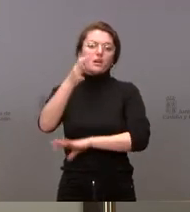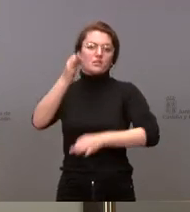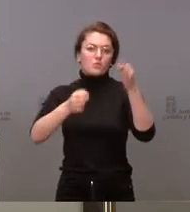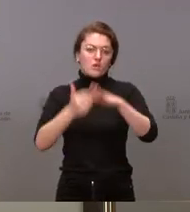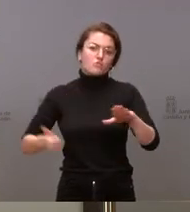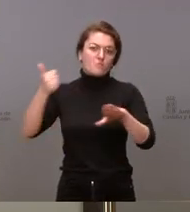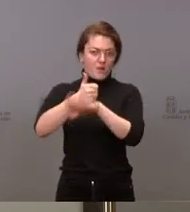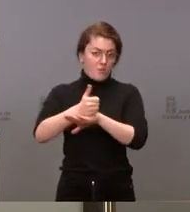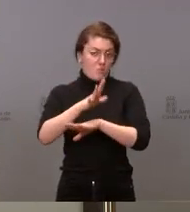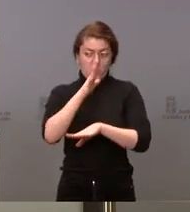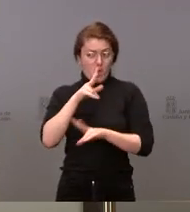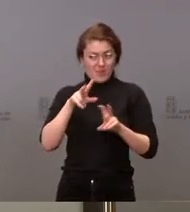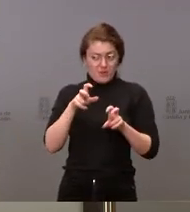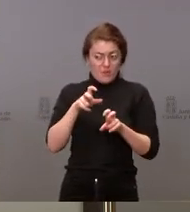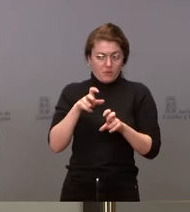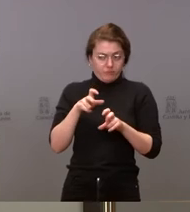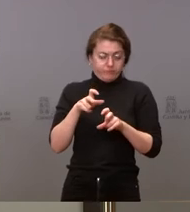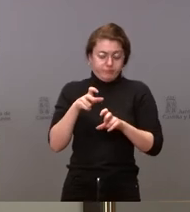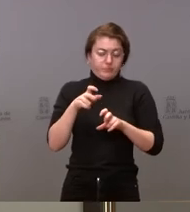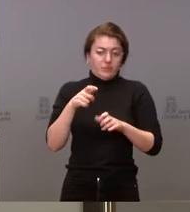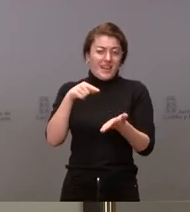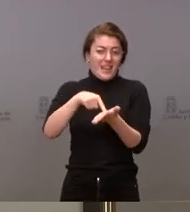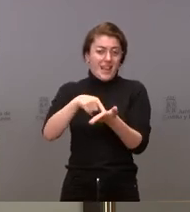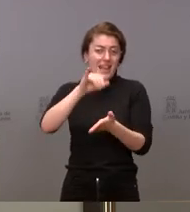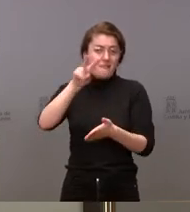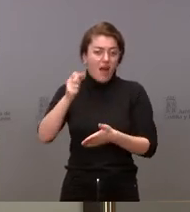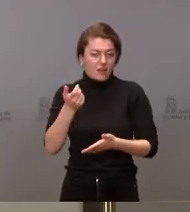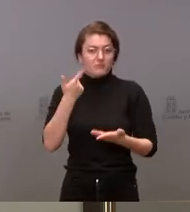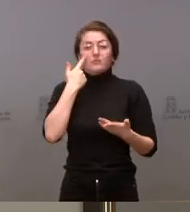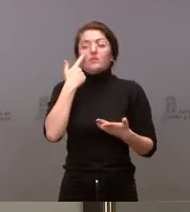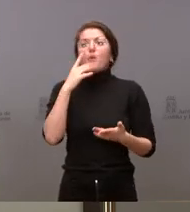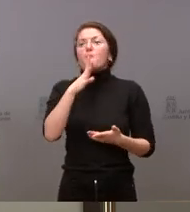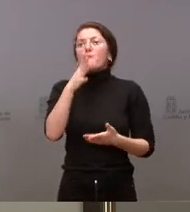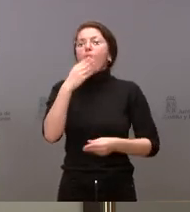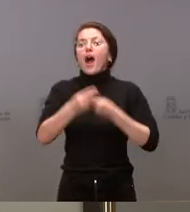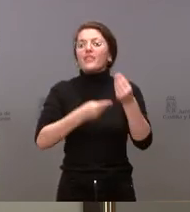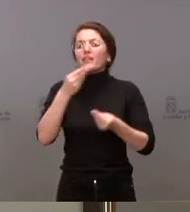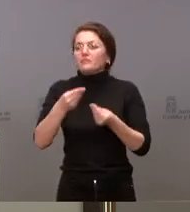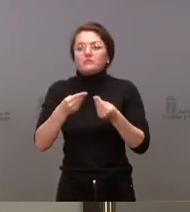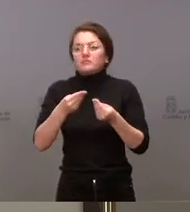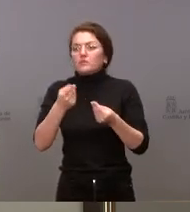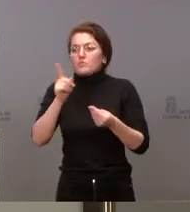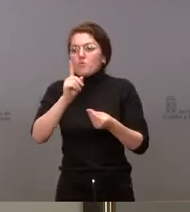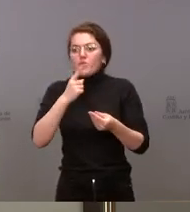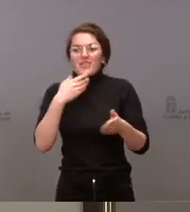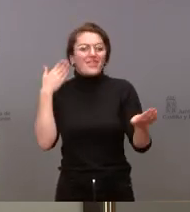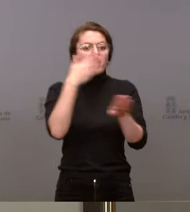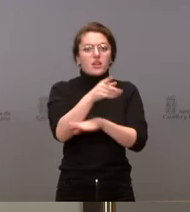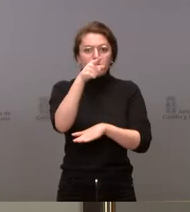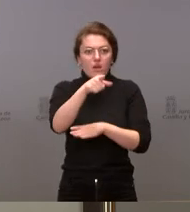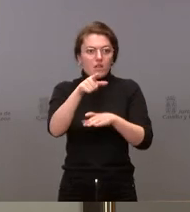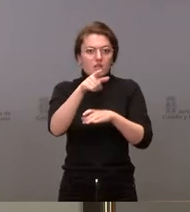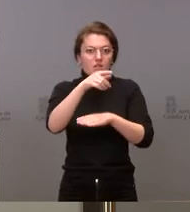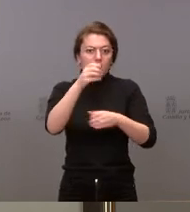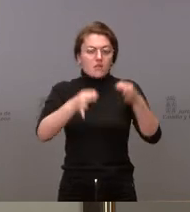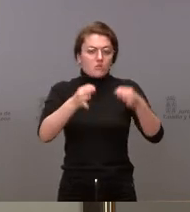respecto al iva porque se ha vuelto a optar por esta fórmula y no acudir junto con madrid directamente al supremo luego tengo otra cuestión quería saber la